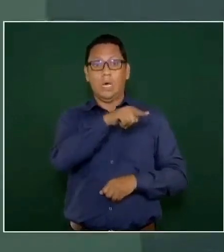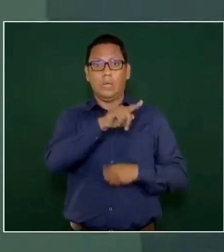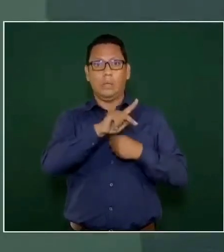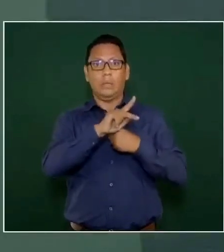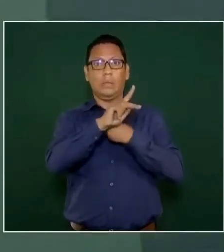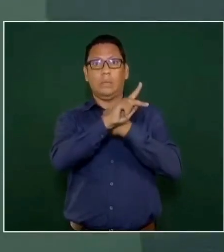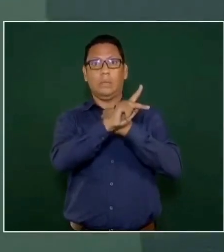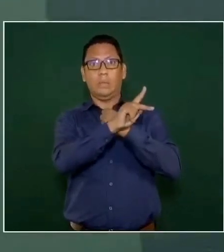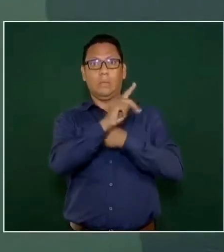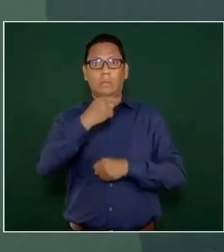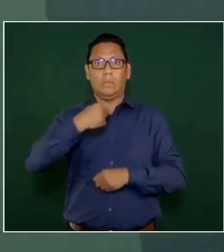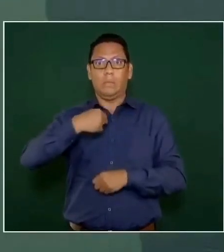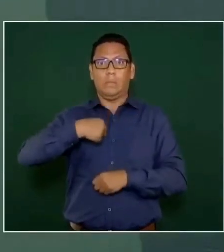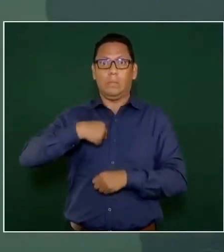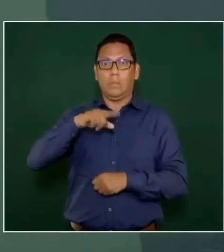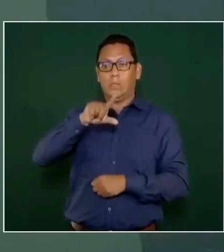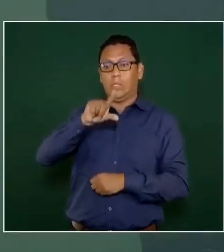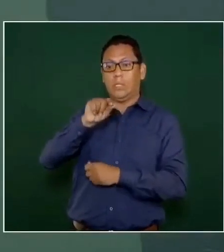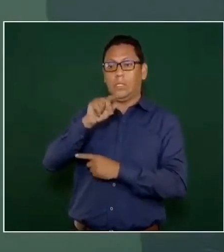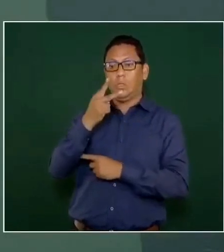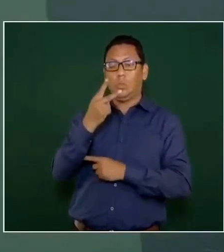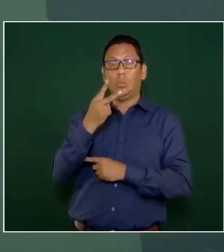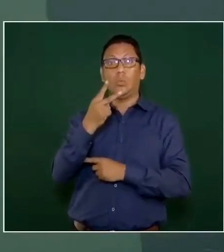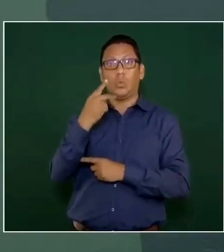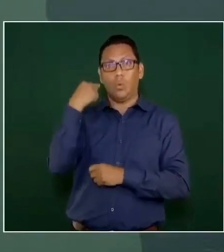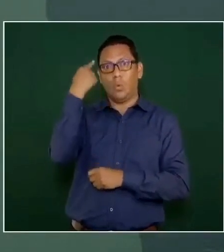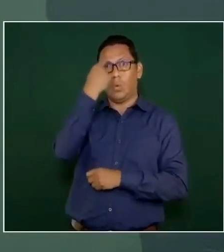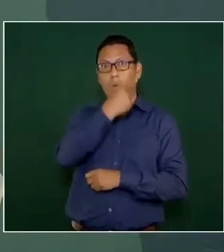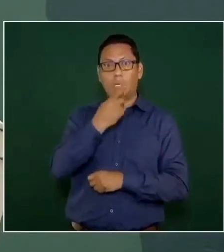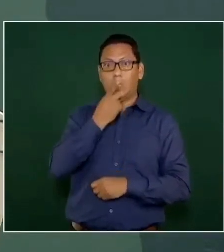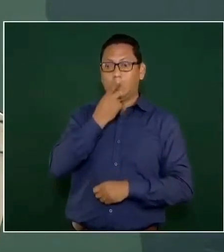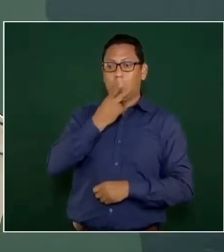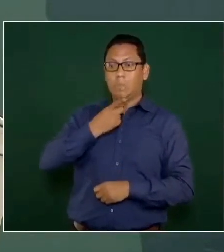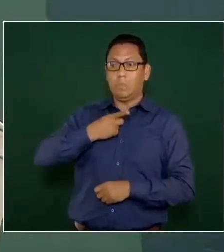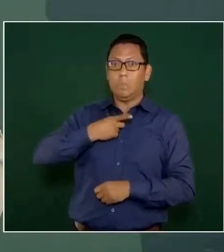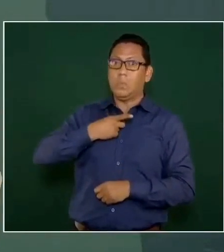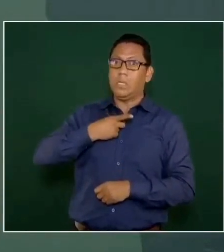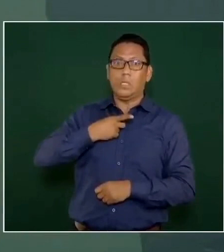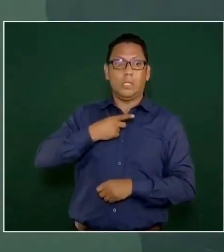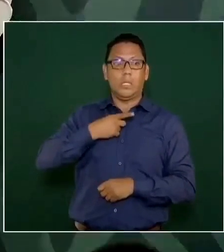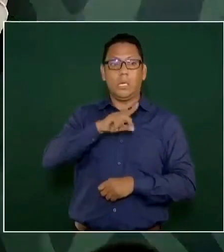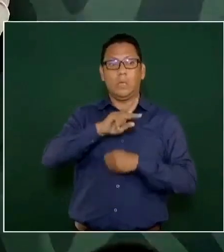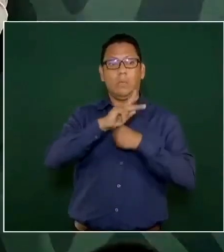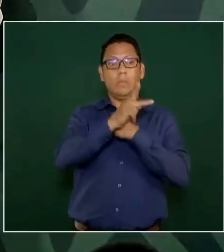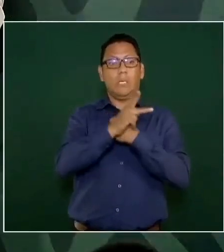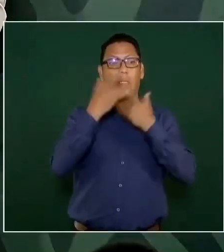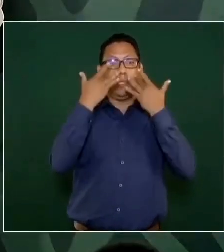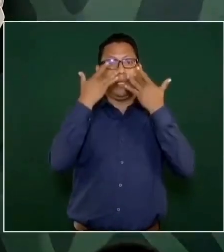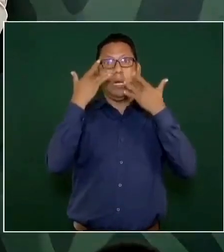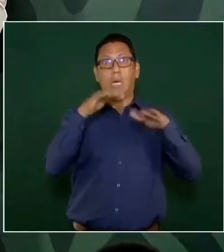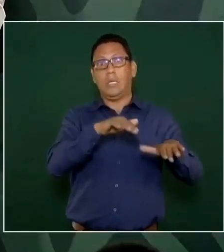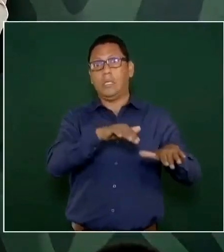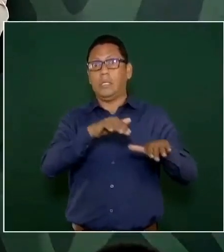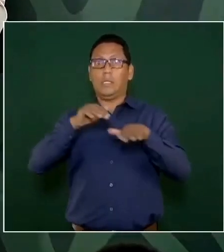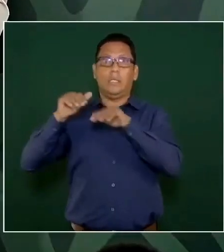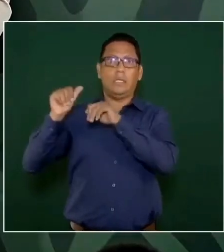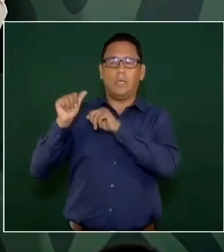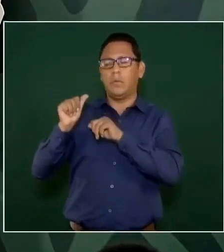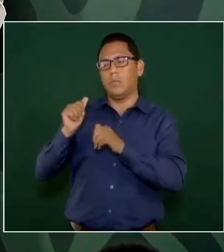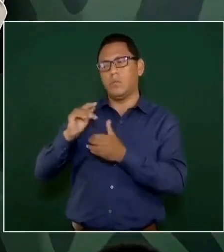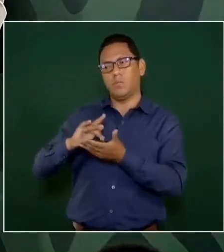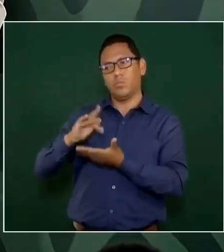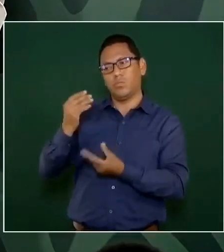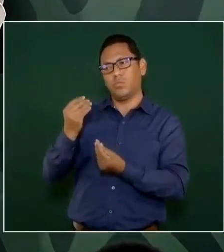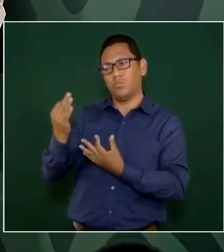y señalado un plazo de 72 horas para abandonar el país. También agradezco las generosas palabras que ha tenido para conmigo, las cuales